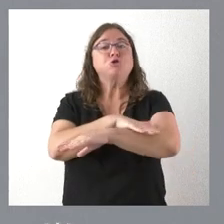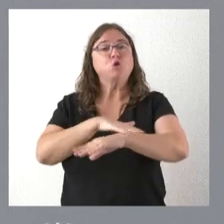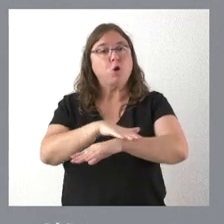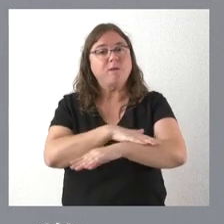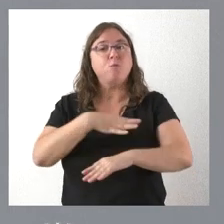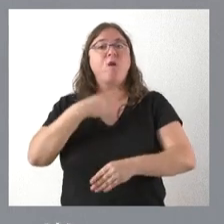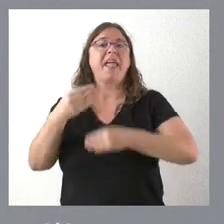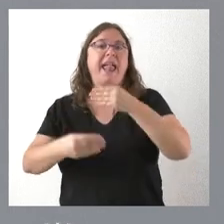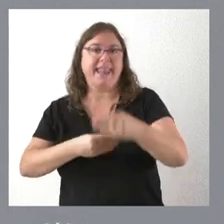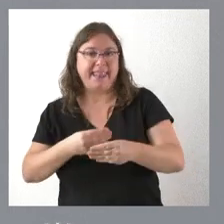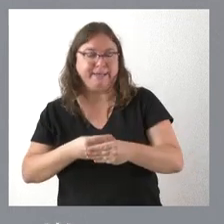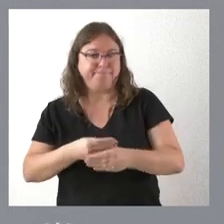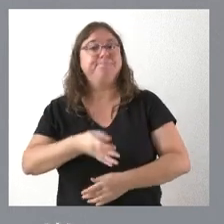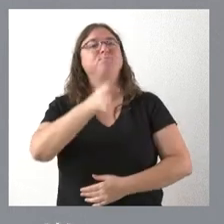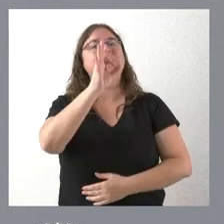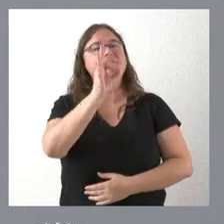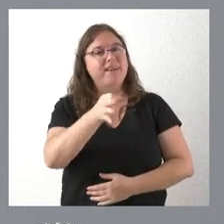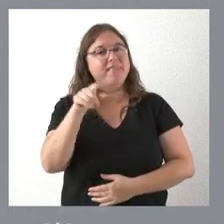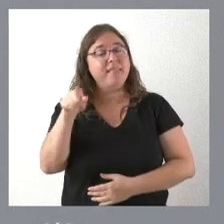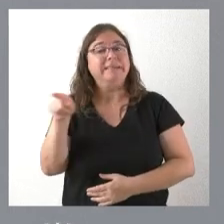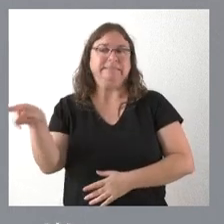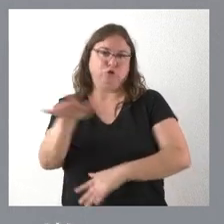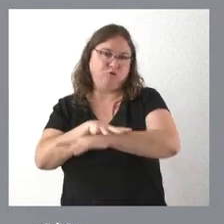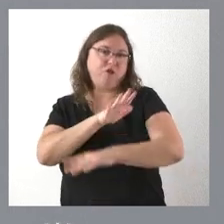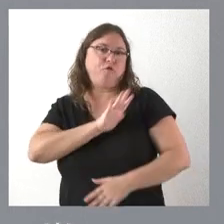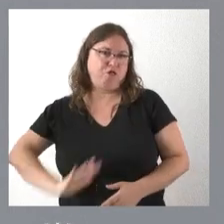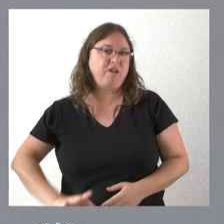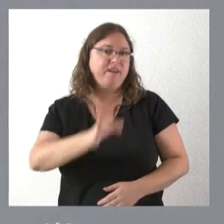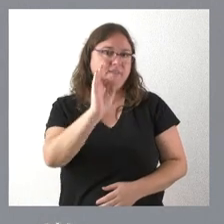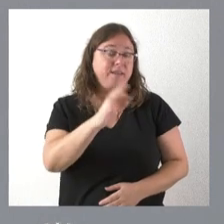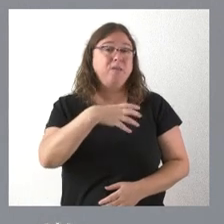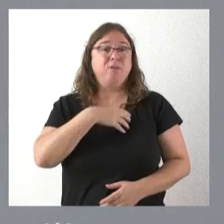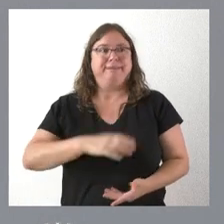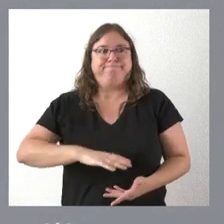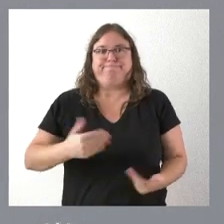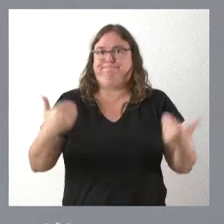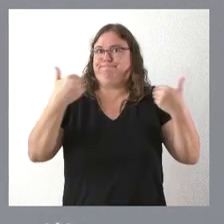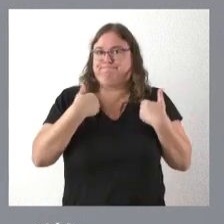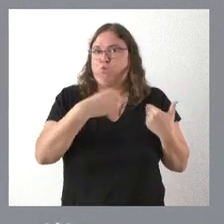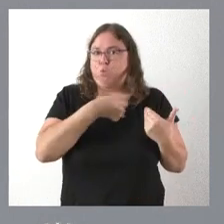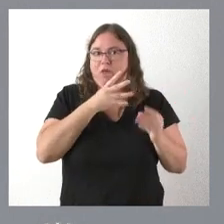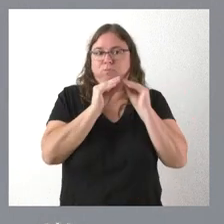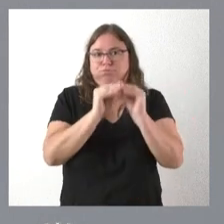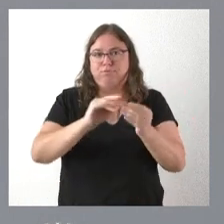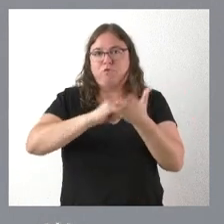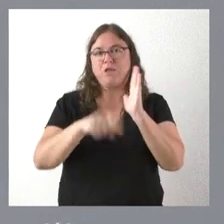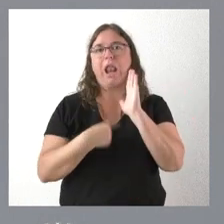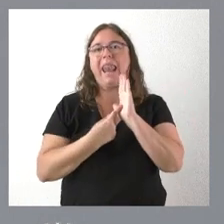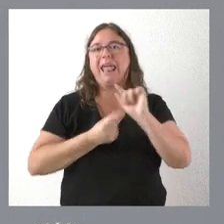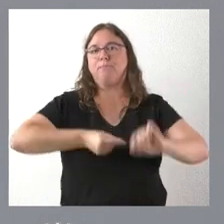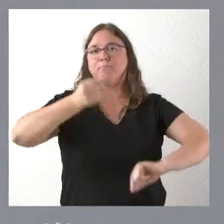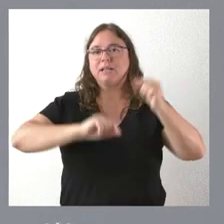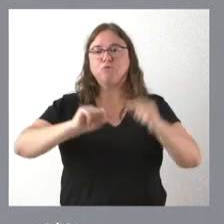pueda hacer Es verdad que en funciones Es verdad que seguramente lo tenga capacidad para hacer el proyecto de ley de presupuestos